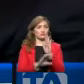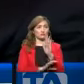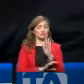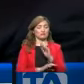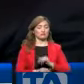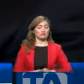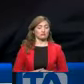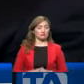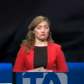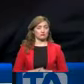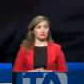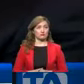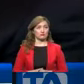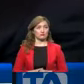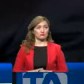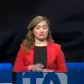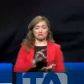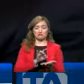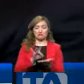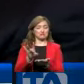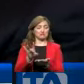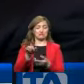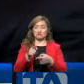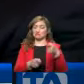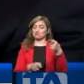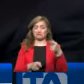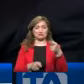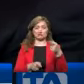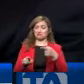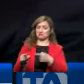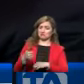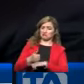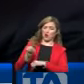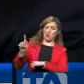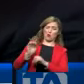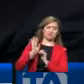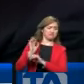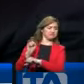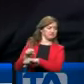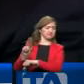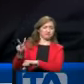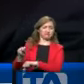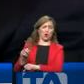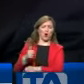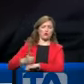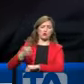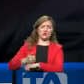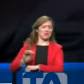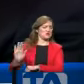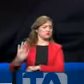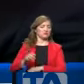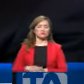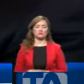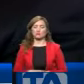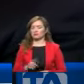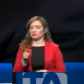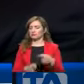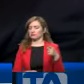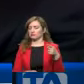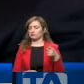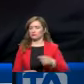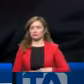da, que pueda destituir, que pueda desconocer siquiera a las funciones que actualmente